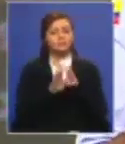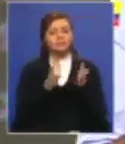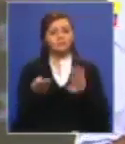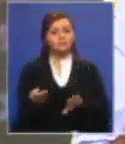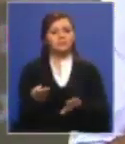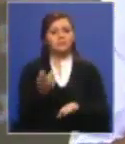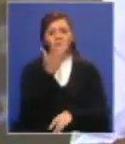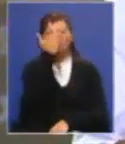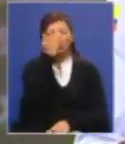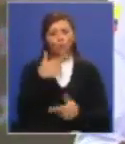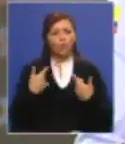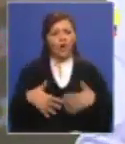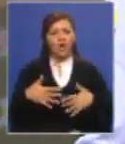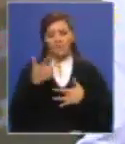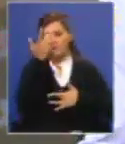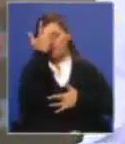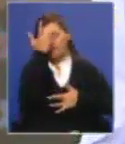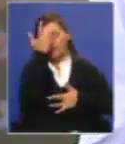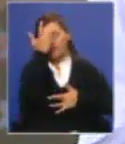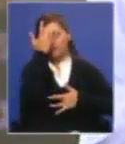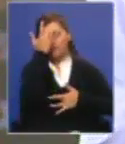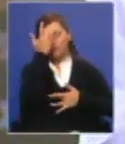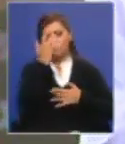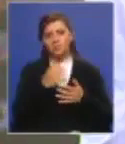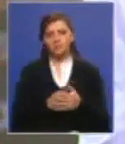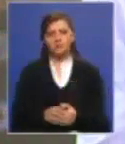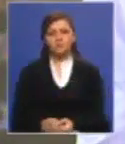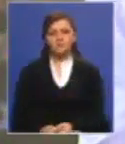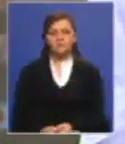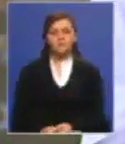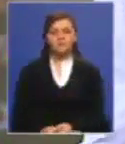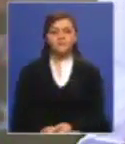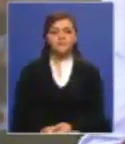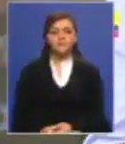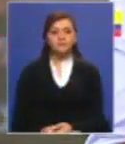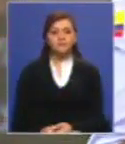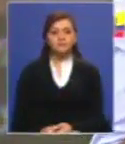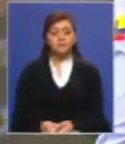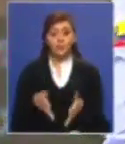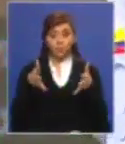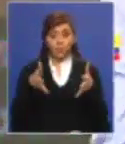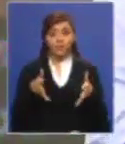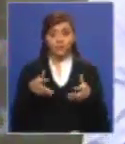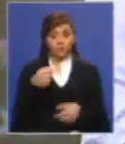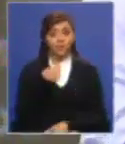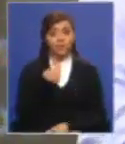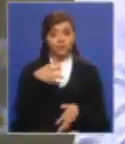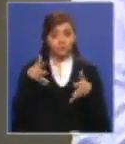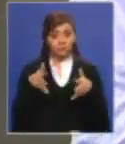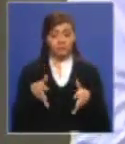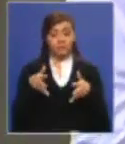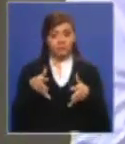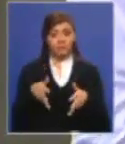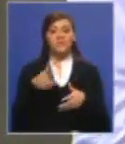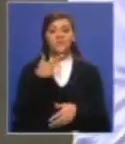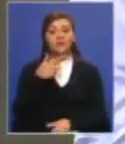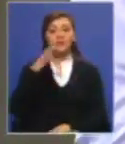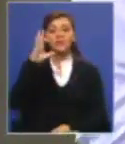una enfermedad muy compleja. Profesor nuestro, nos daba teología,